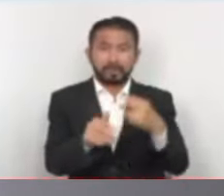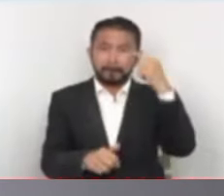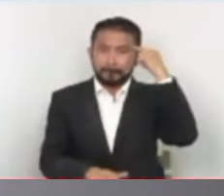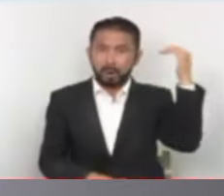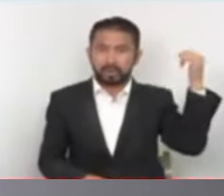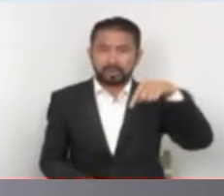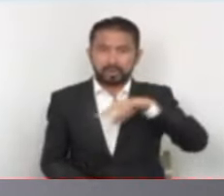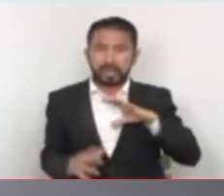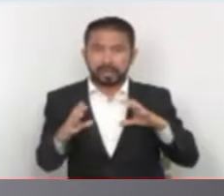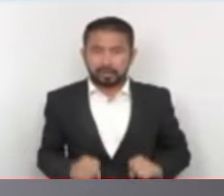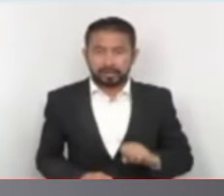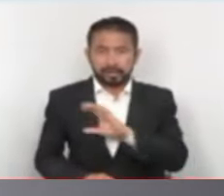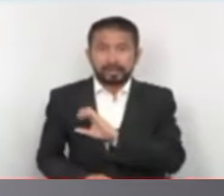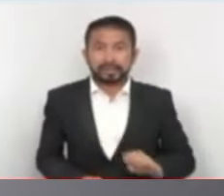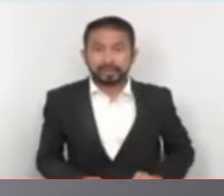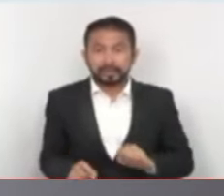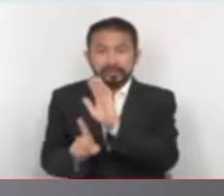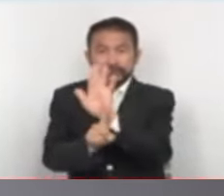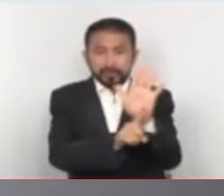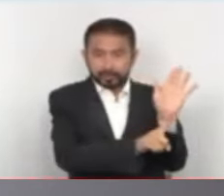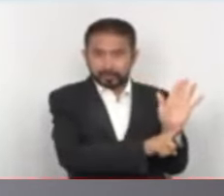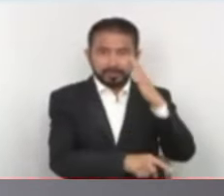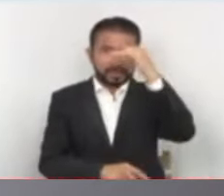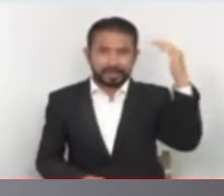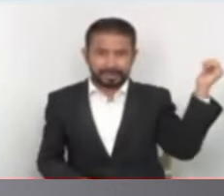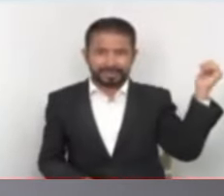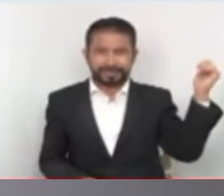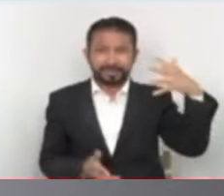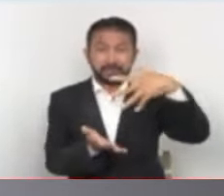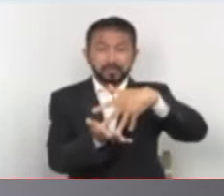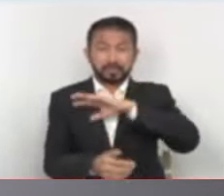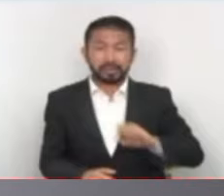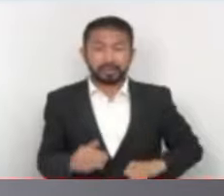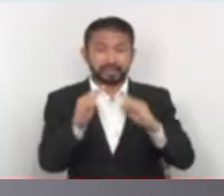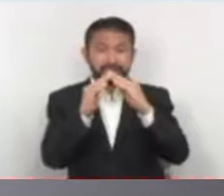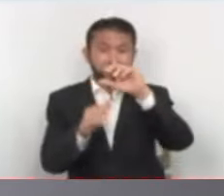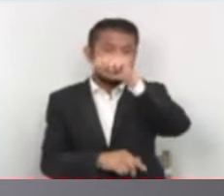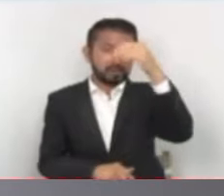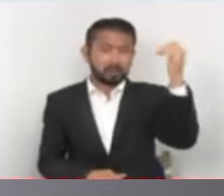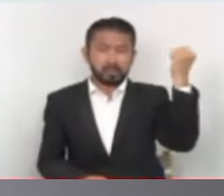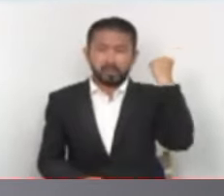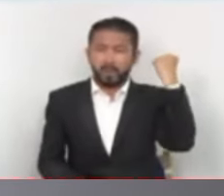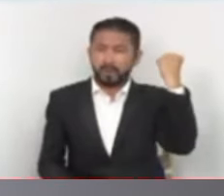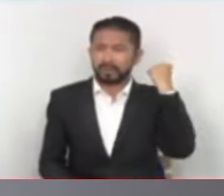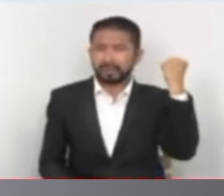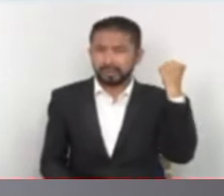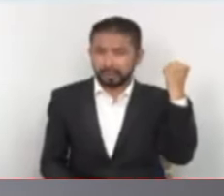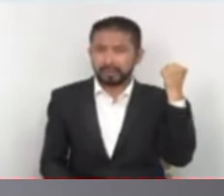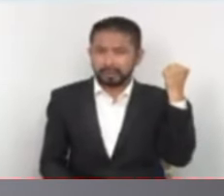políticos de su país. Ellos son una importante,